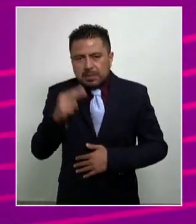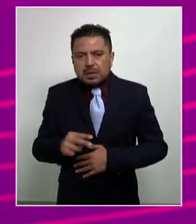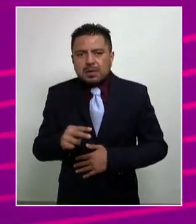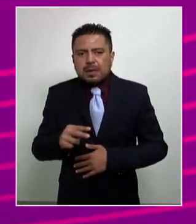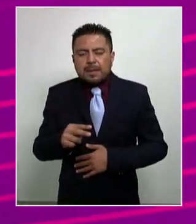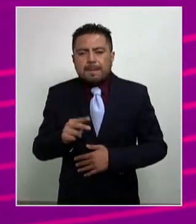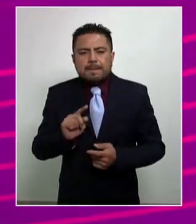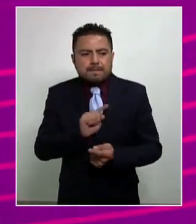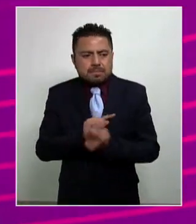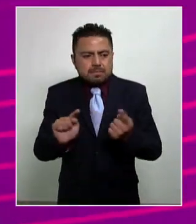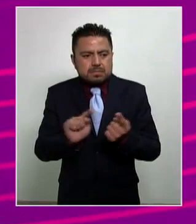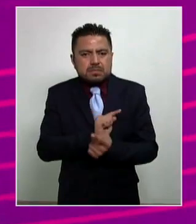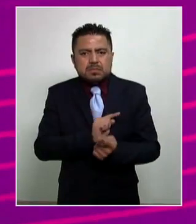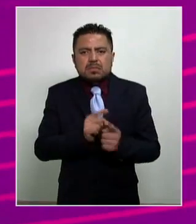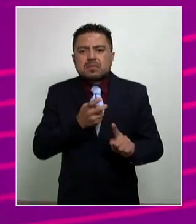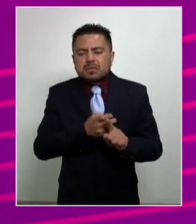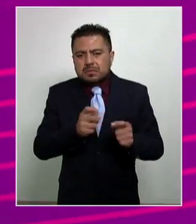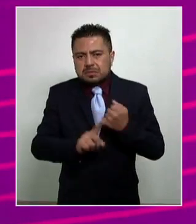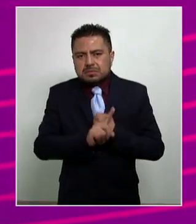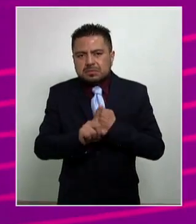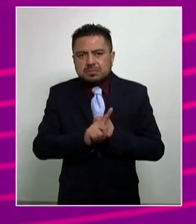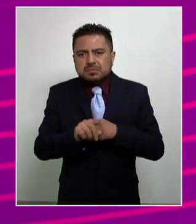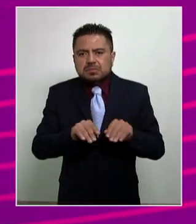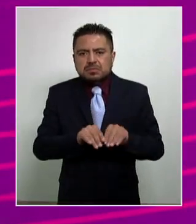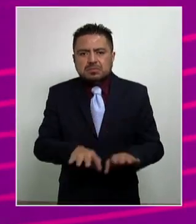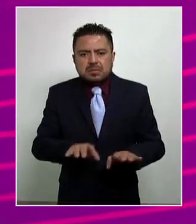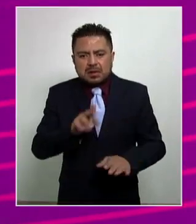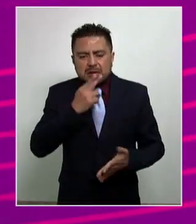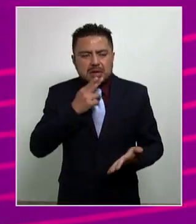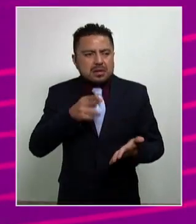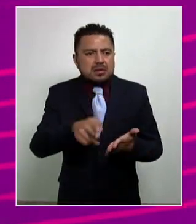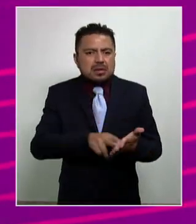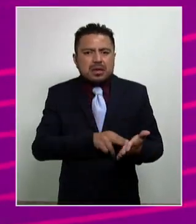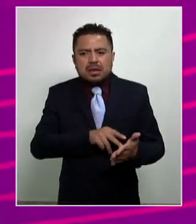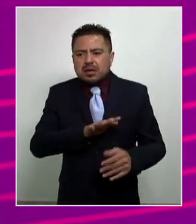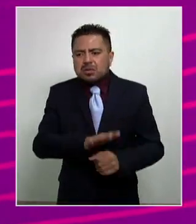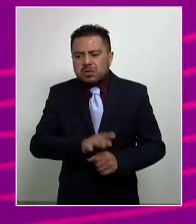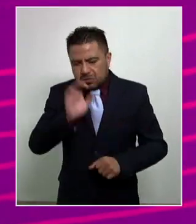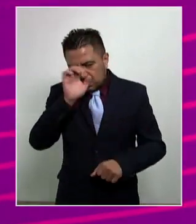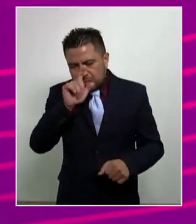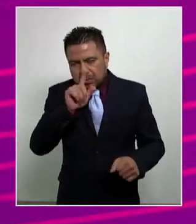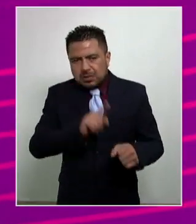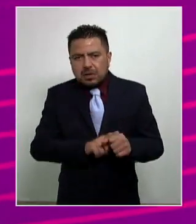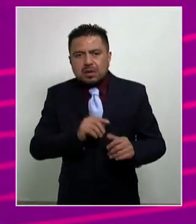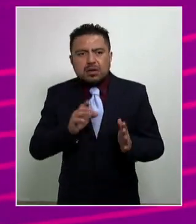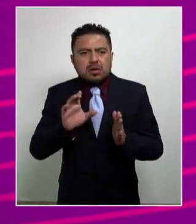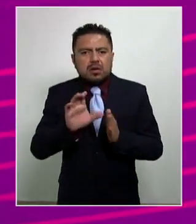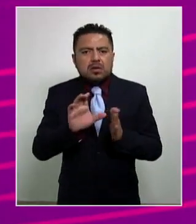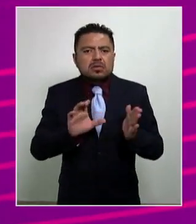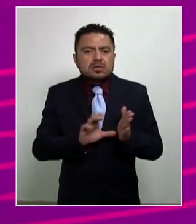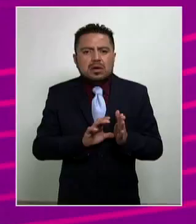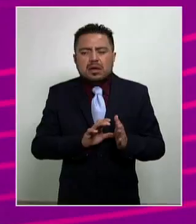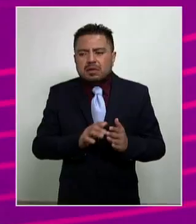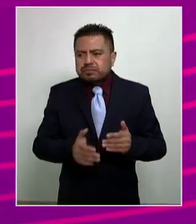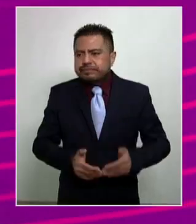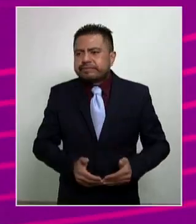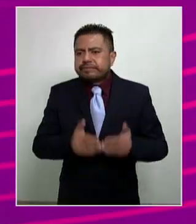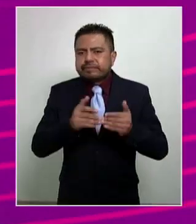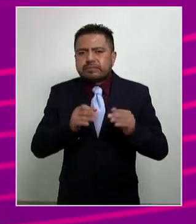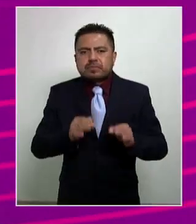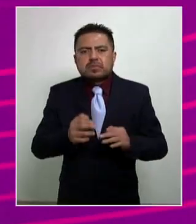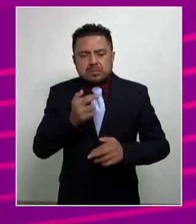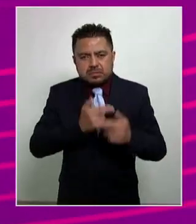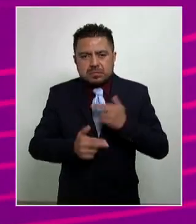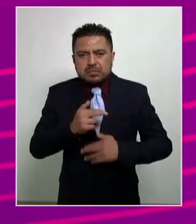que se enfrentan a estos prejuicios, estereotipos y estigmas arraigados culturalmente y que constituyen verdaderas barreras.